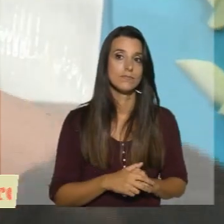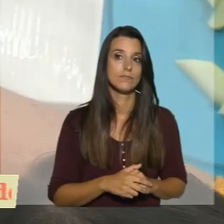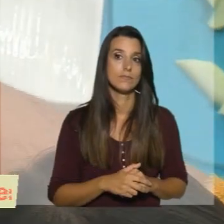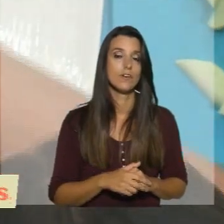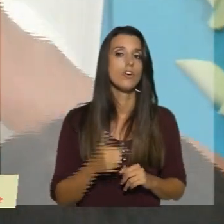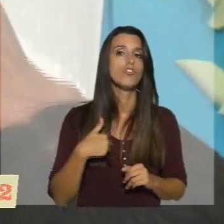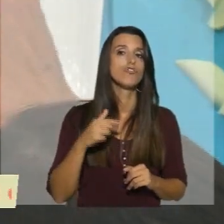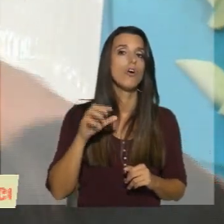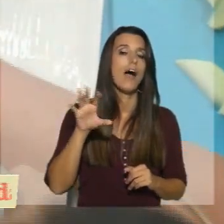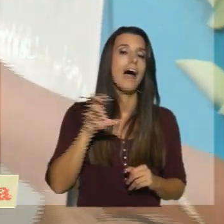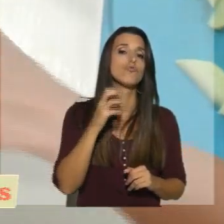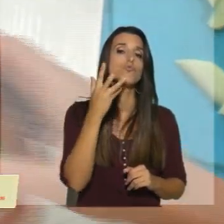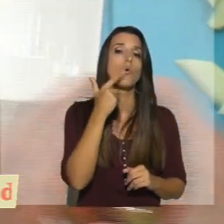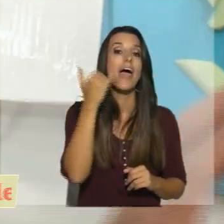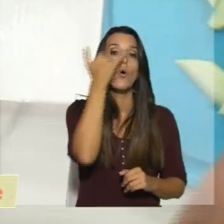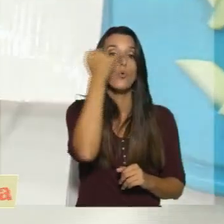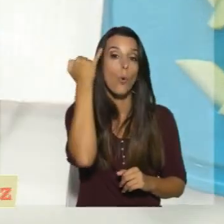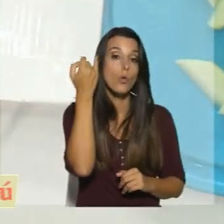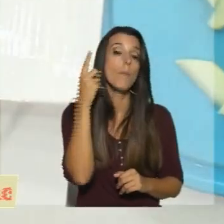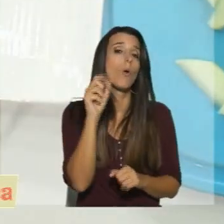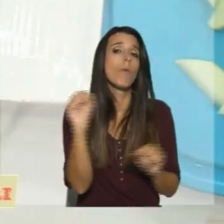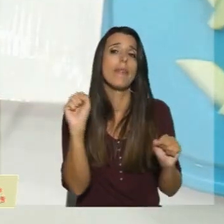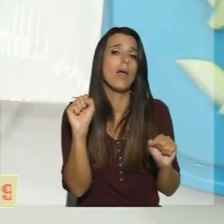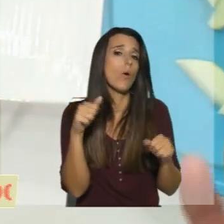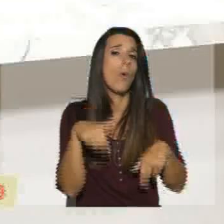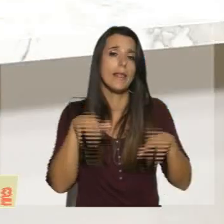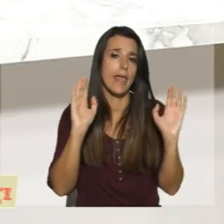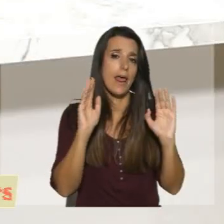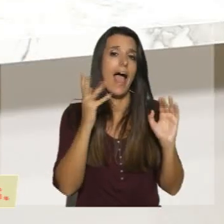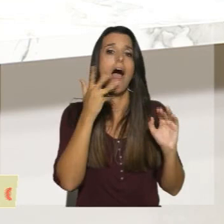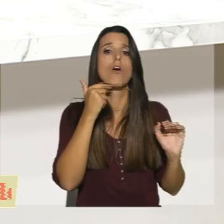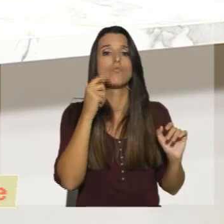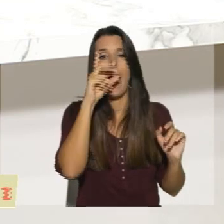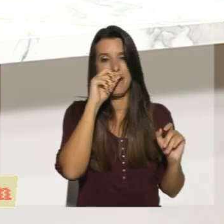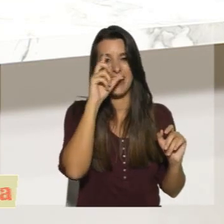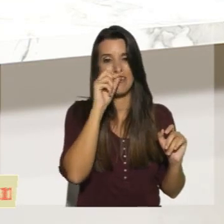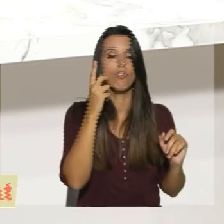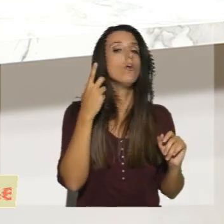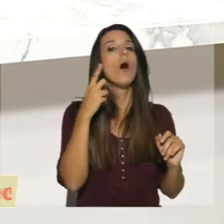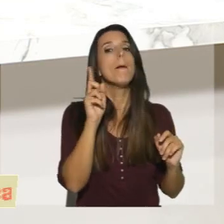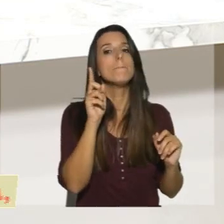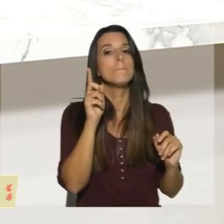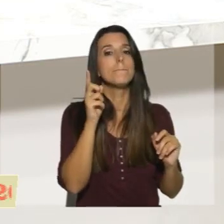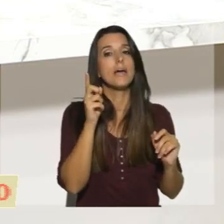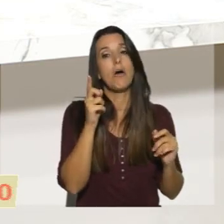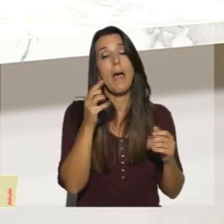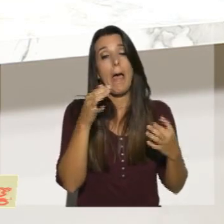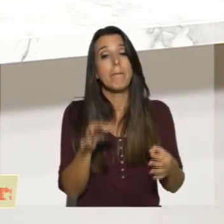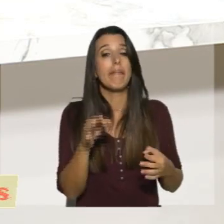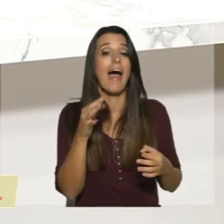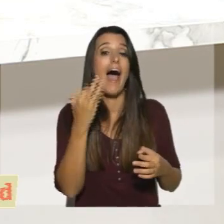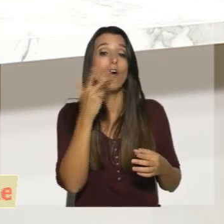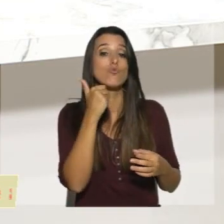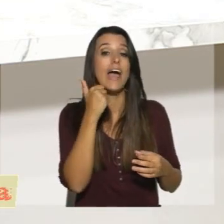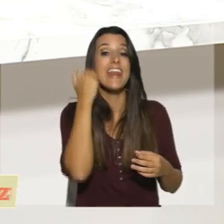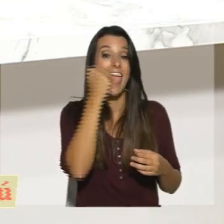Yo traje todo azúcar rubio, pero vos lo podés hacer con azúcar común. Es más, la receta original estaba con azúcar negra. Entonces los cuadraditos quedaban como bien oscuros.